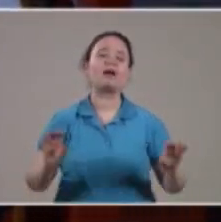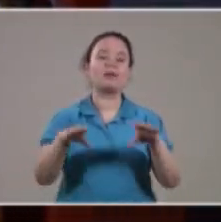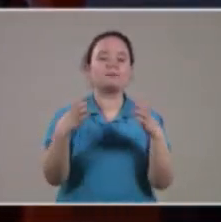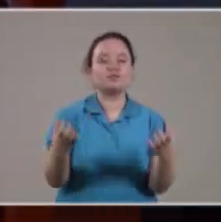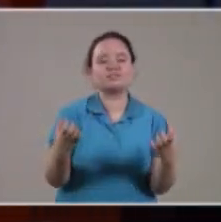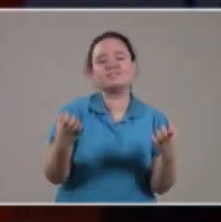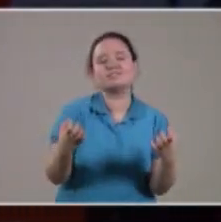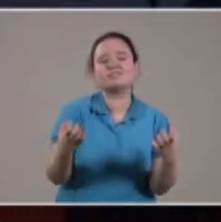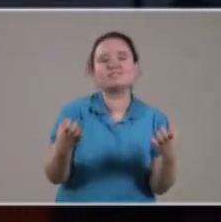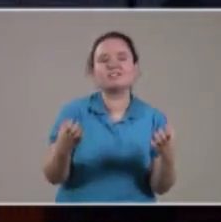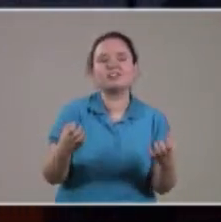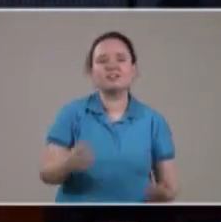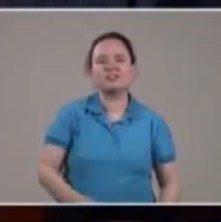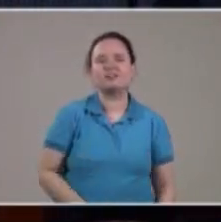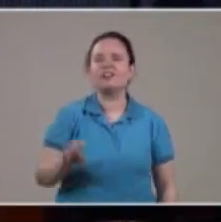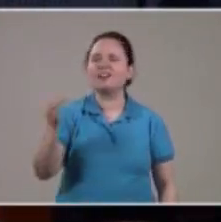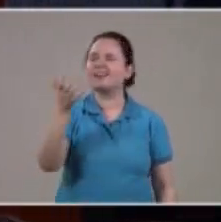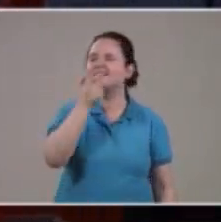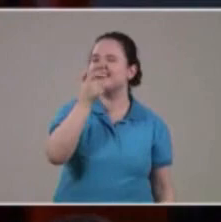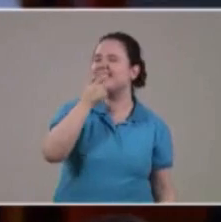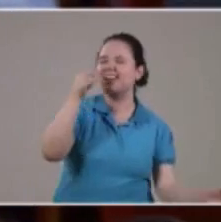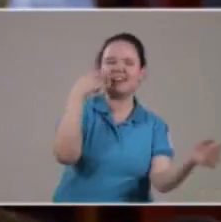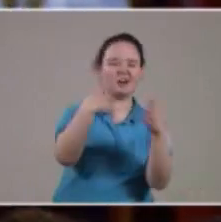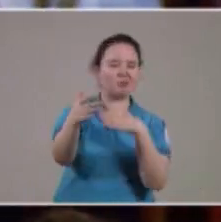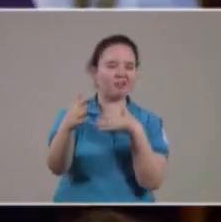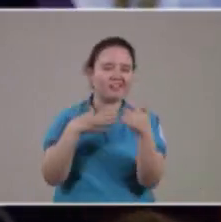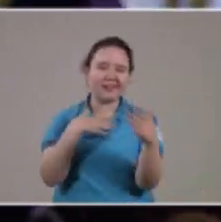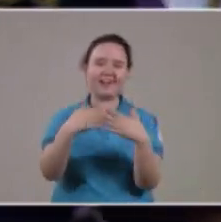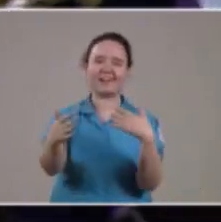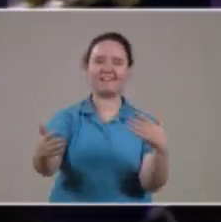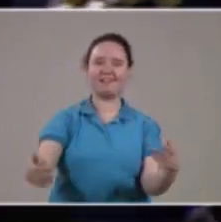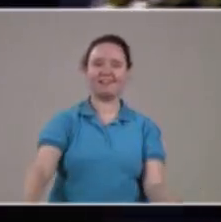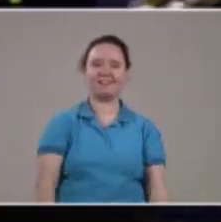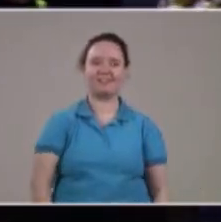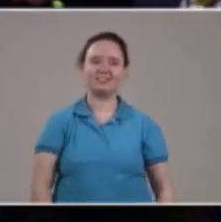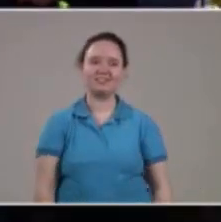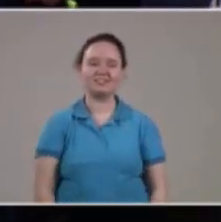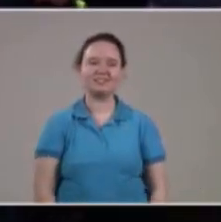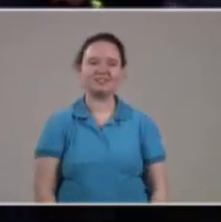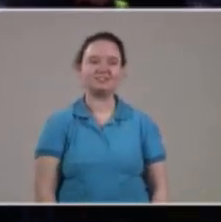Entonces, que se burlen los que quieren.